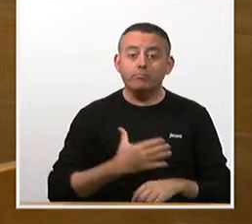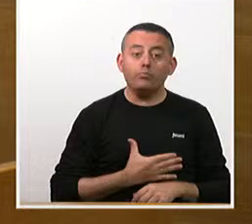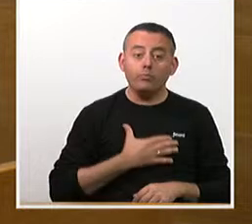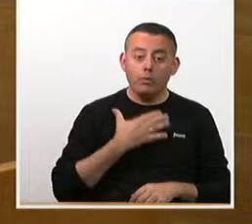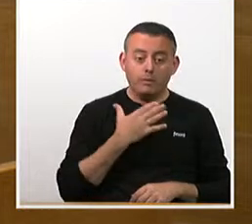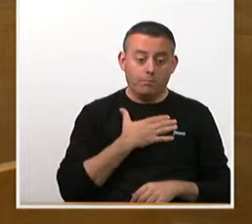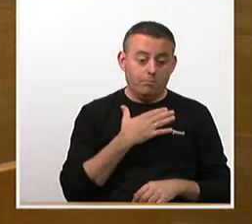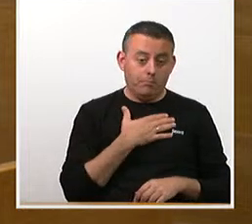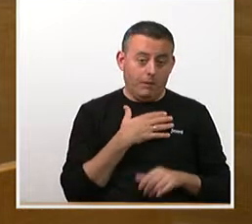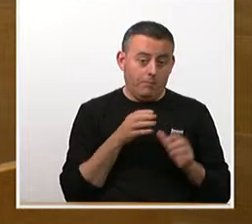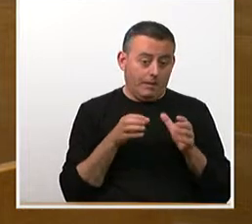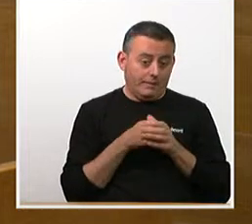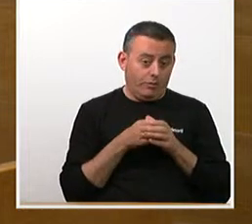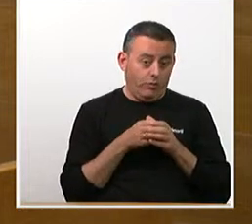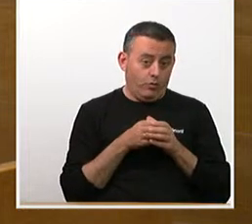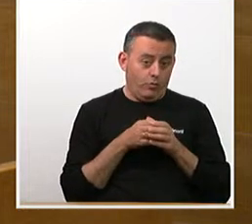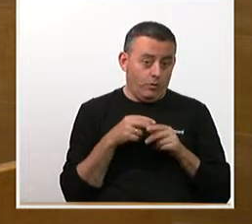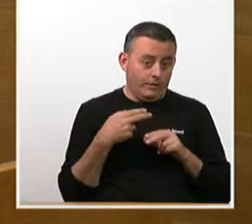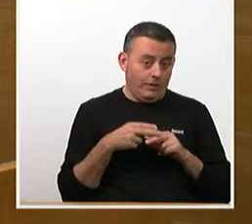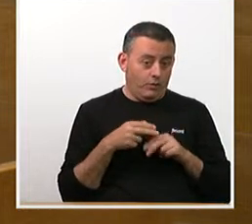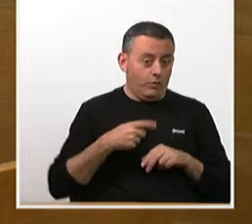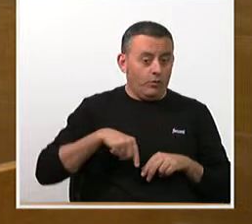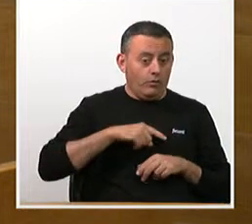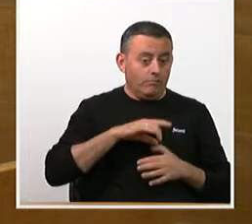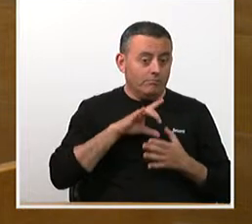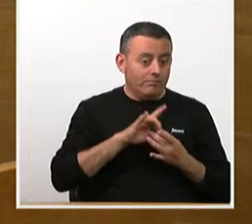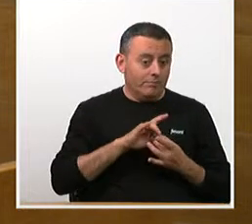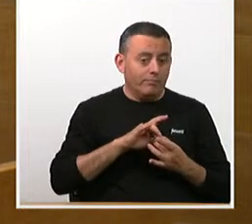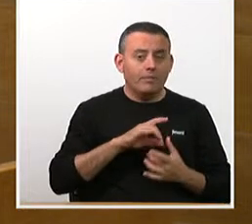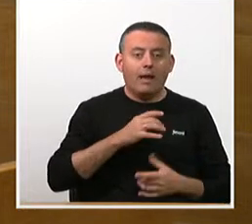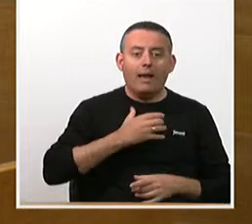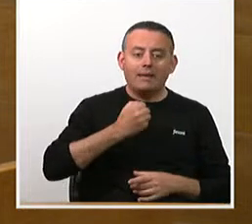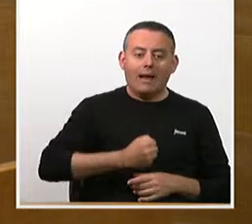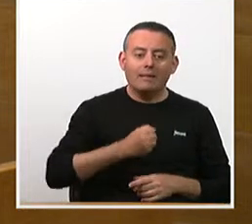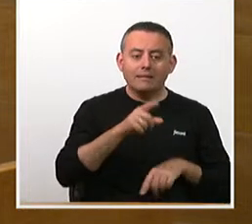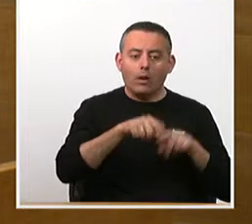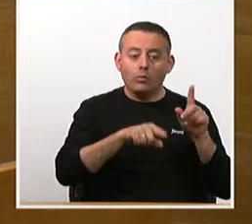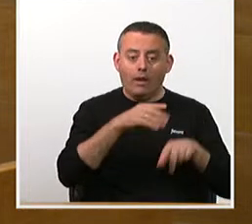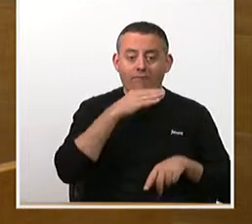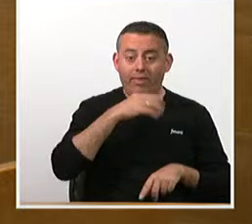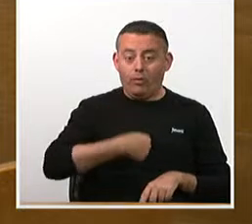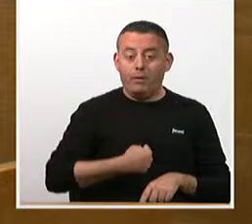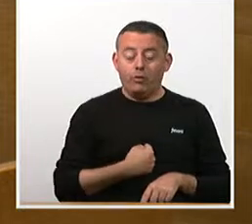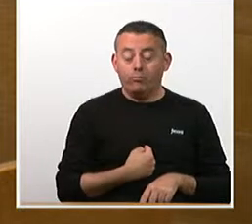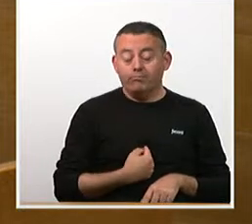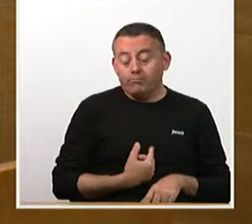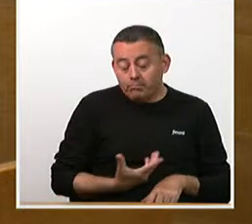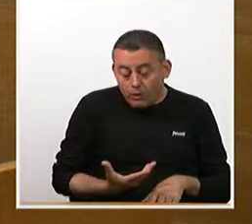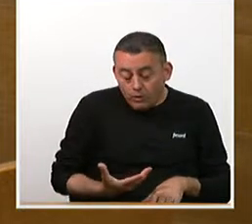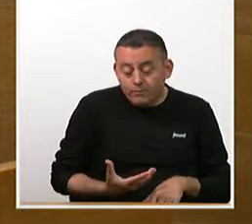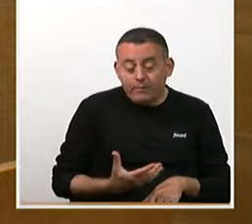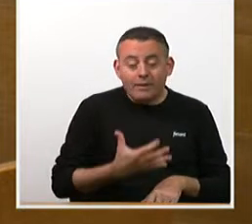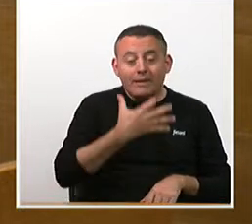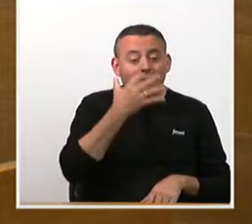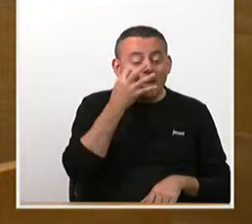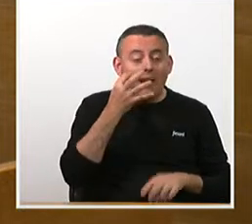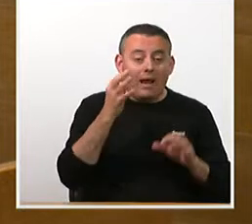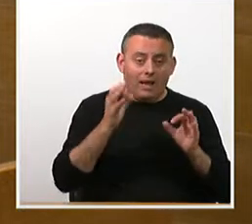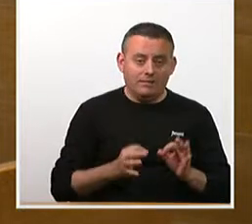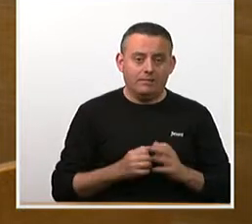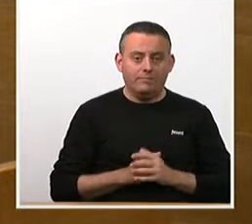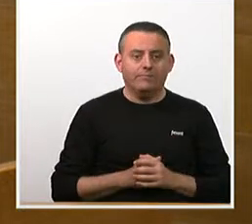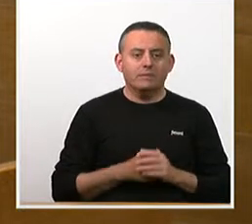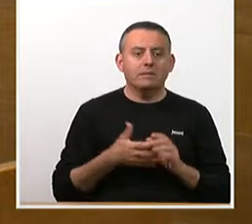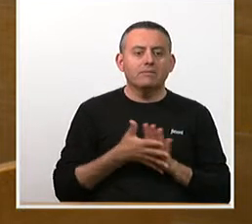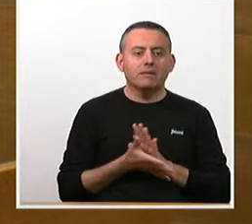conmigo pero esta es la pura realidad de los datos Esta es la pura realidad no vamos a eliminar los programas de